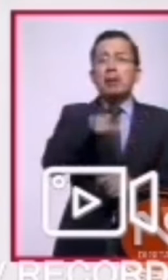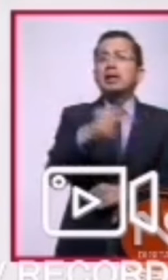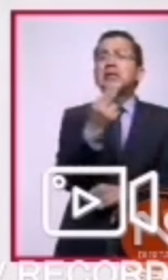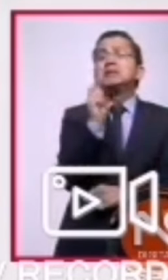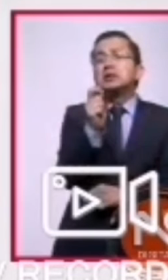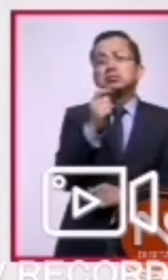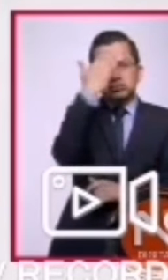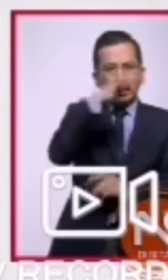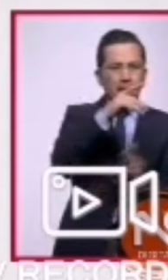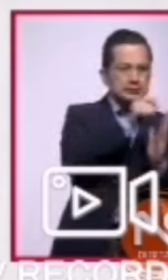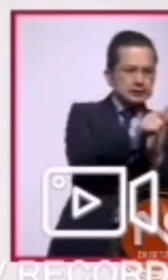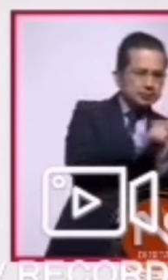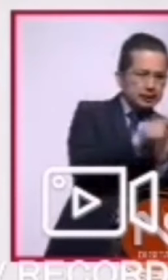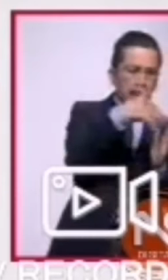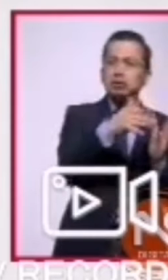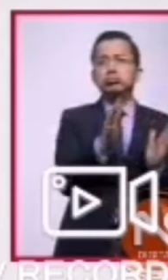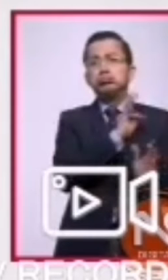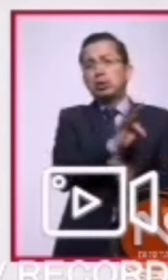libro en sí mismo